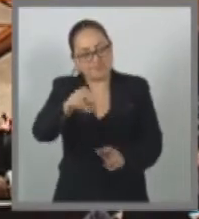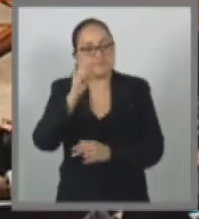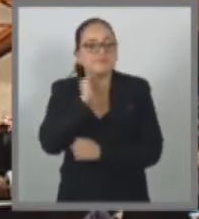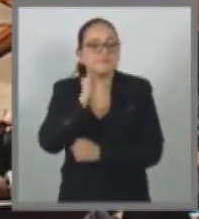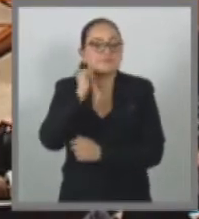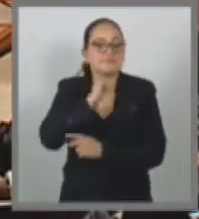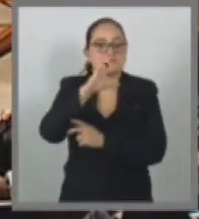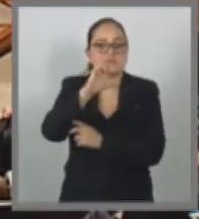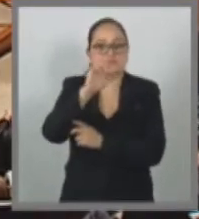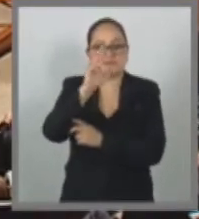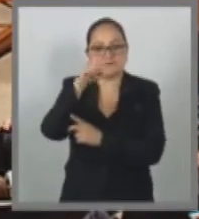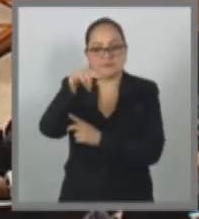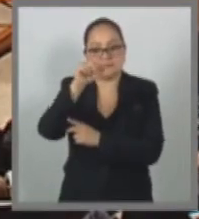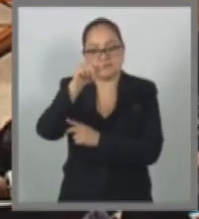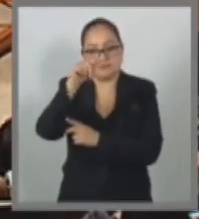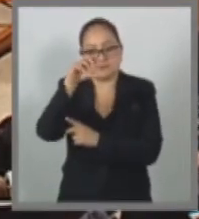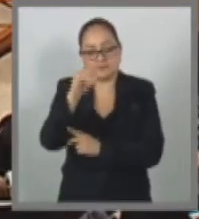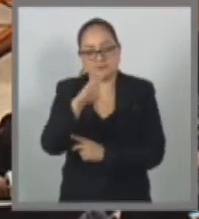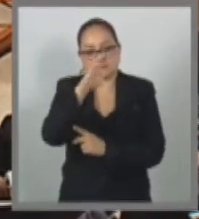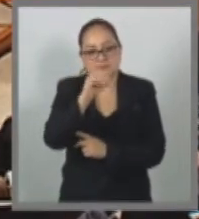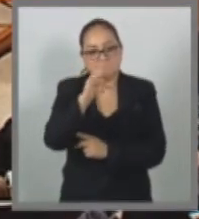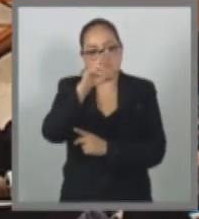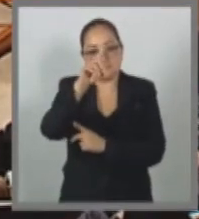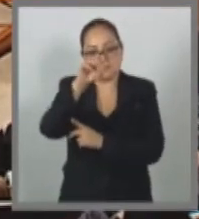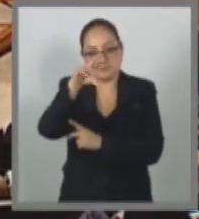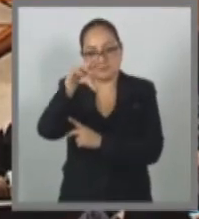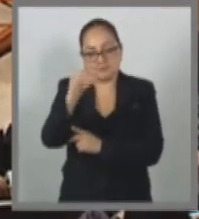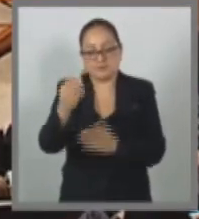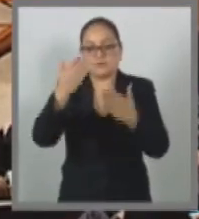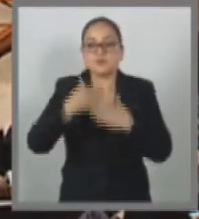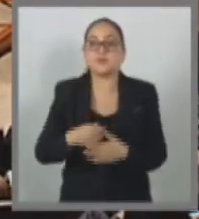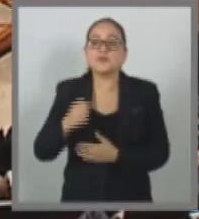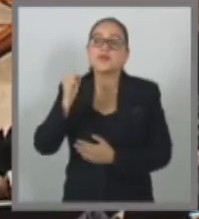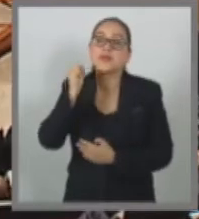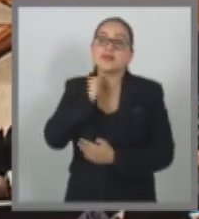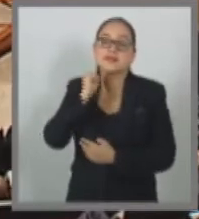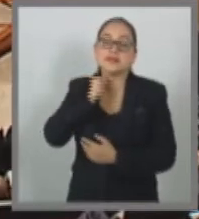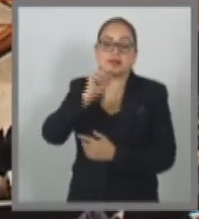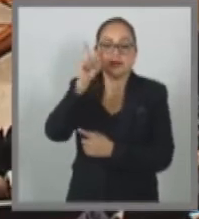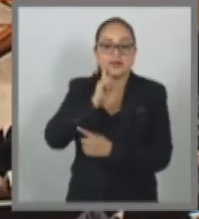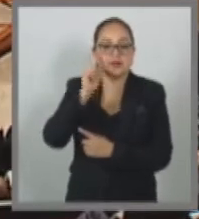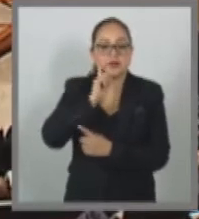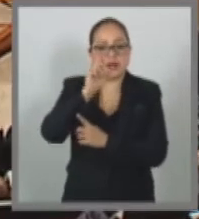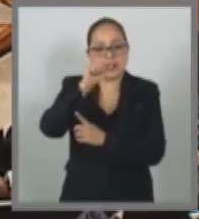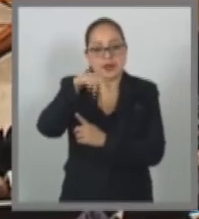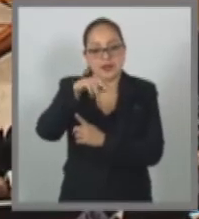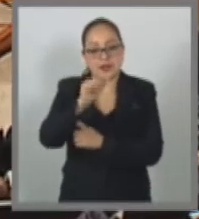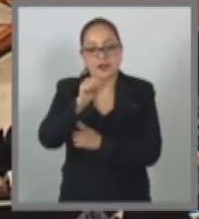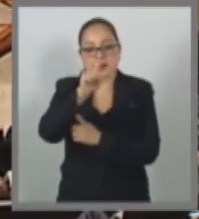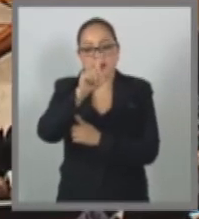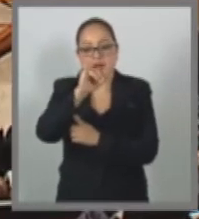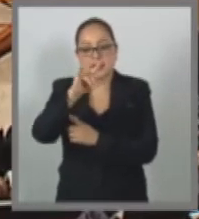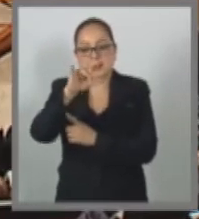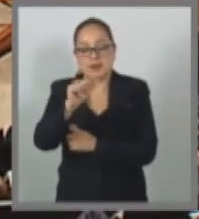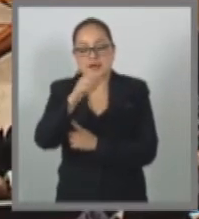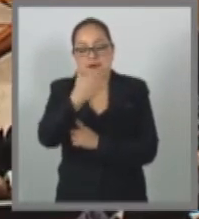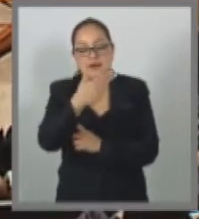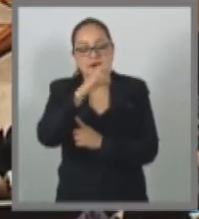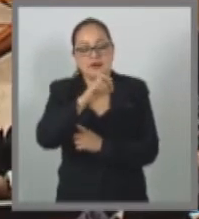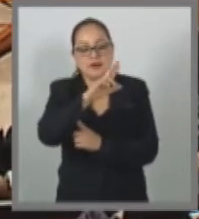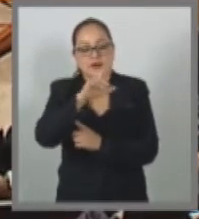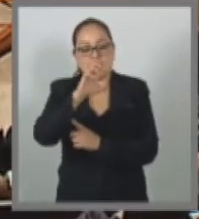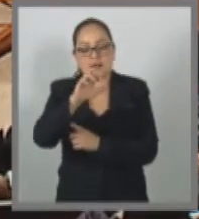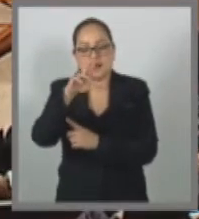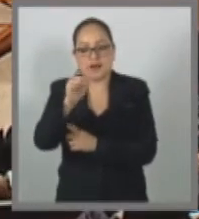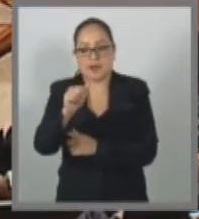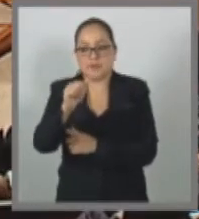Arroyo, presidente de la Mesa Directiva del Senado, a la senadora Ana Lilia Herrera Ansaldo, presidenta de la